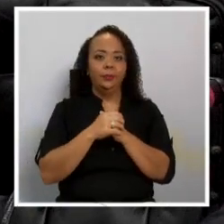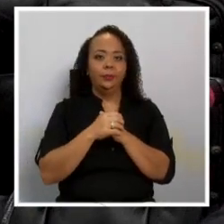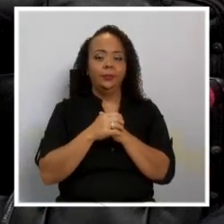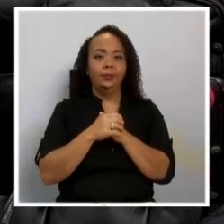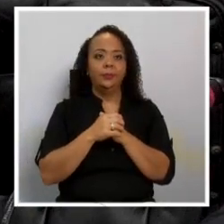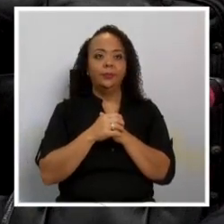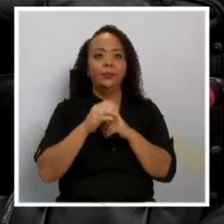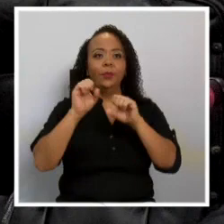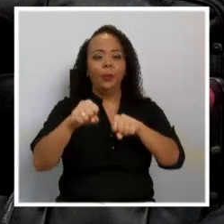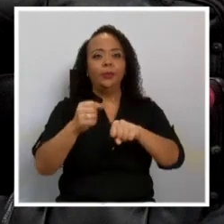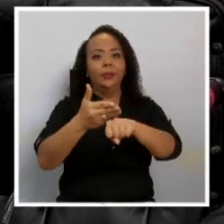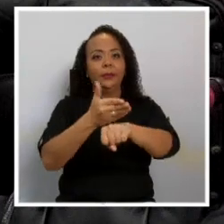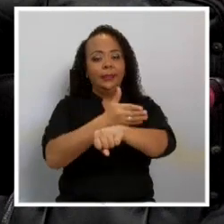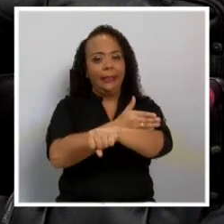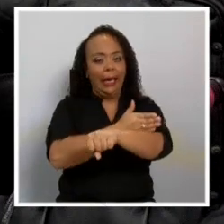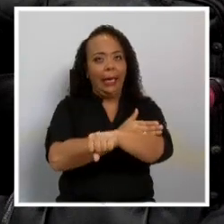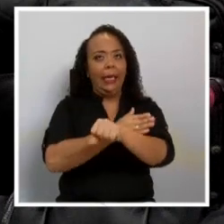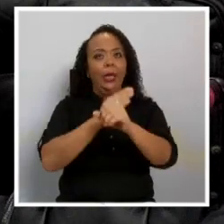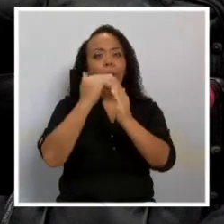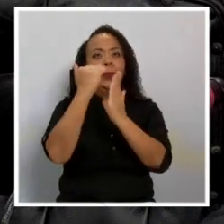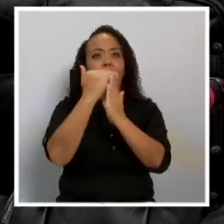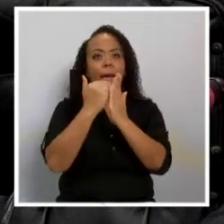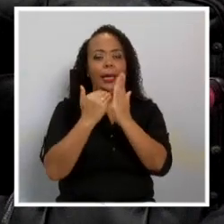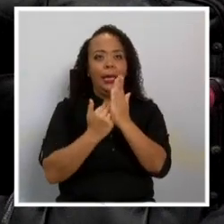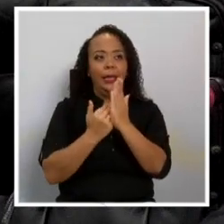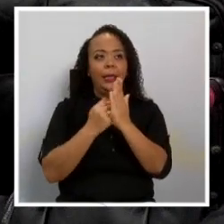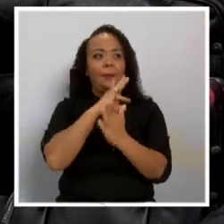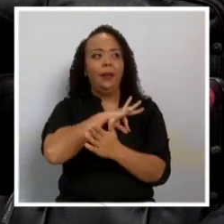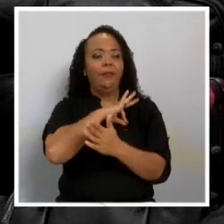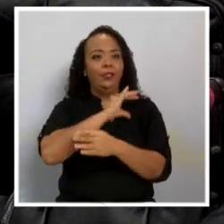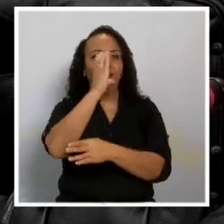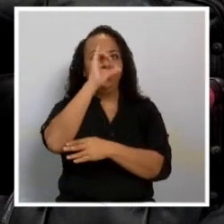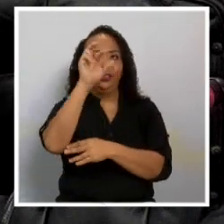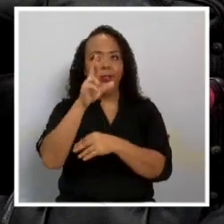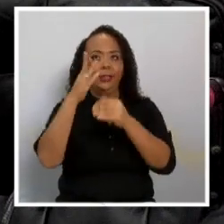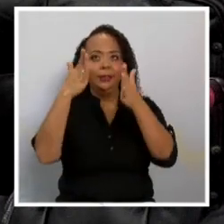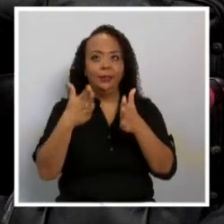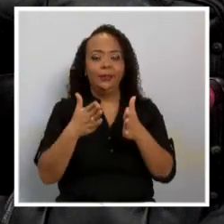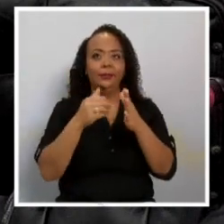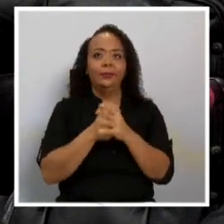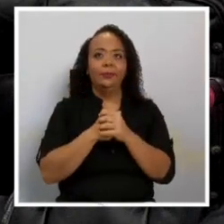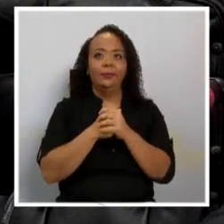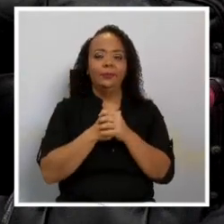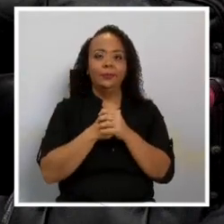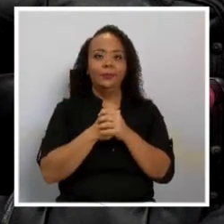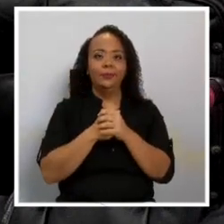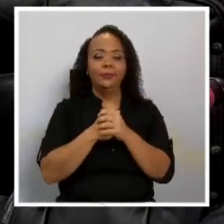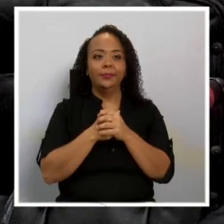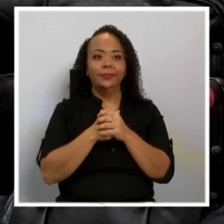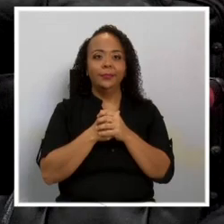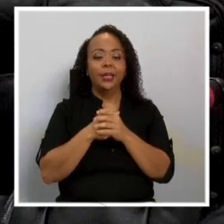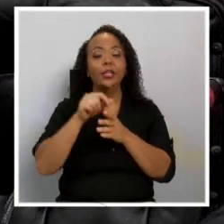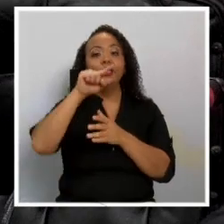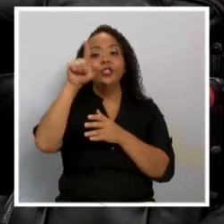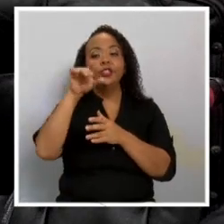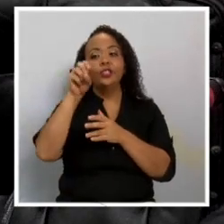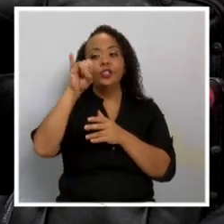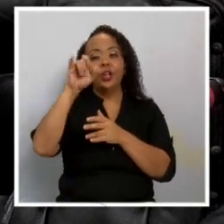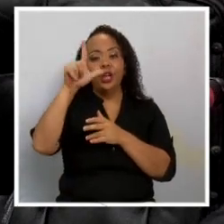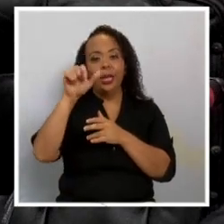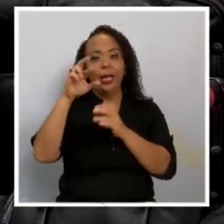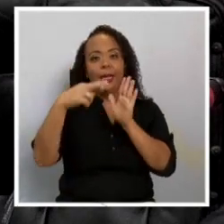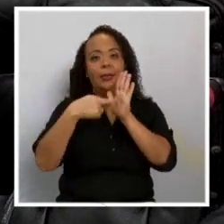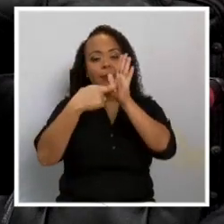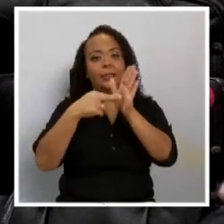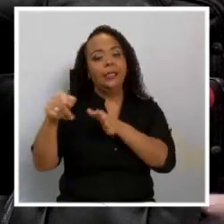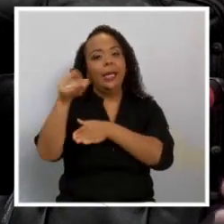podamos avanzar con una agenda programática en beneficio de los costarricenses, y por tanto creemos que doña Zoila Rosa Bolio Pacheco representa